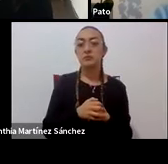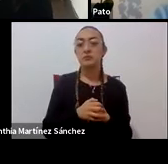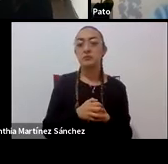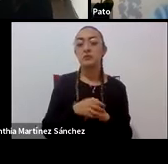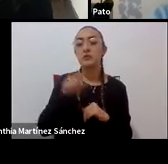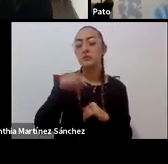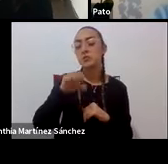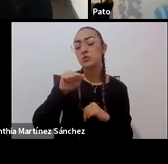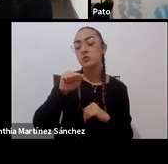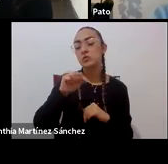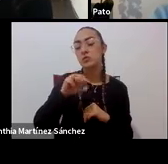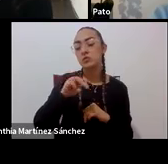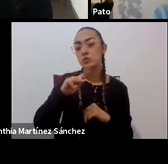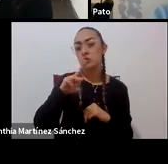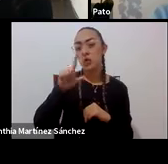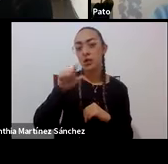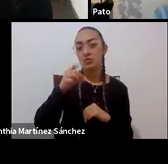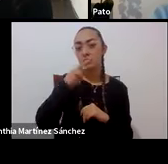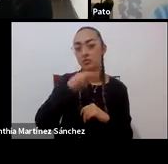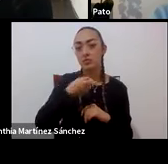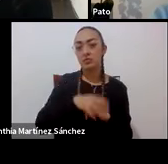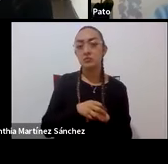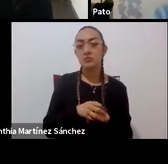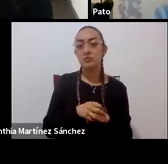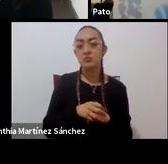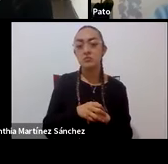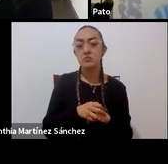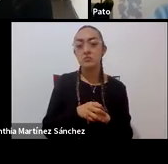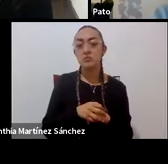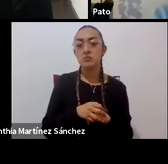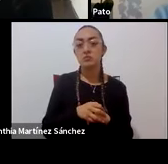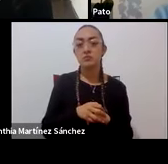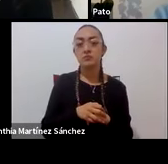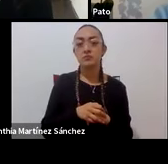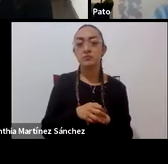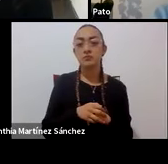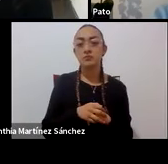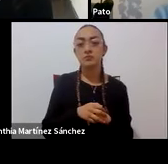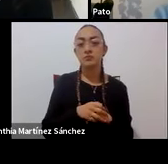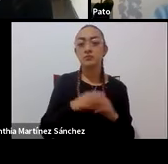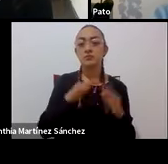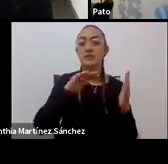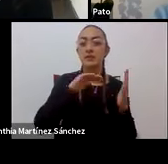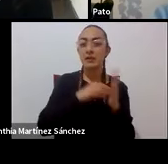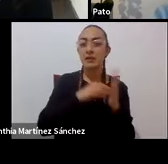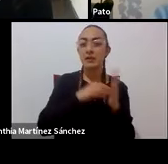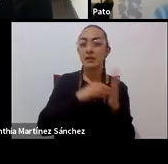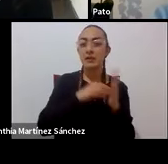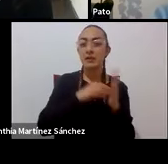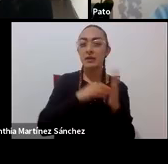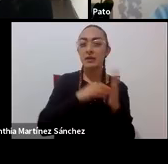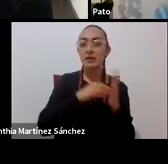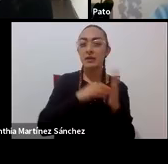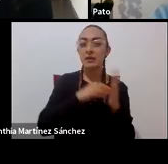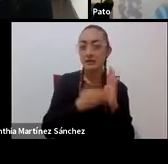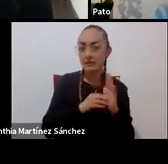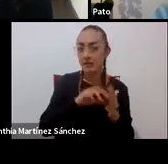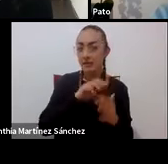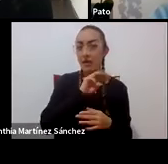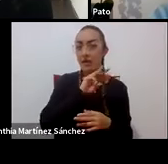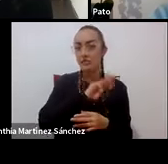que se puede rastrear tanto en la estrategia 333, que bueno, ahora que nos platica Pato